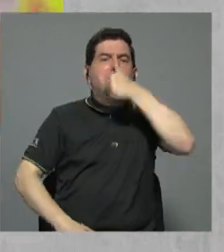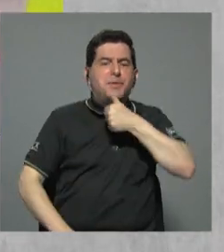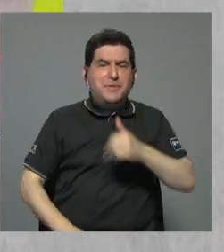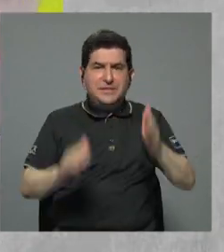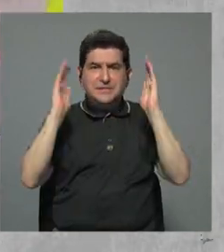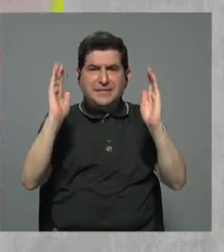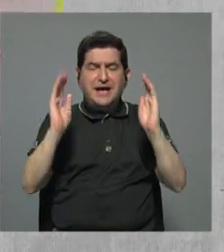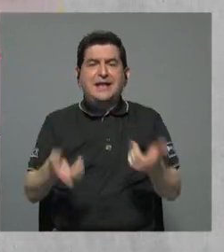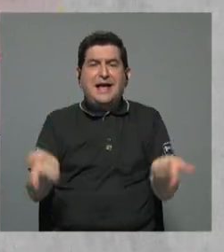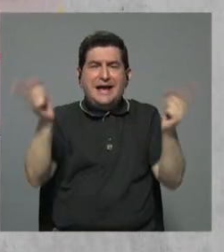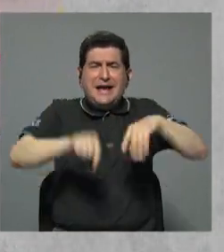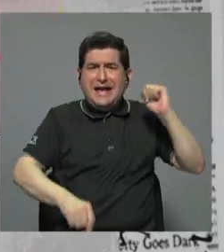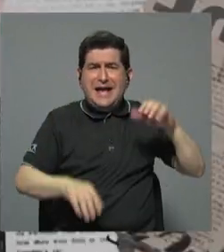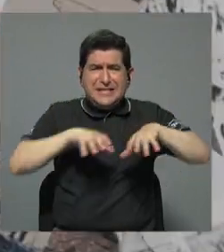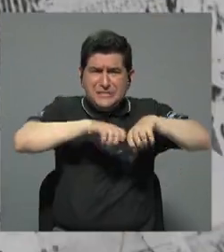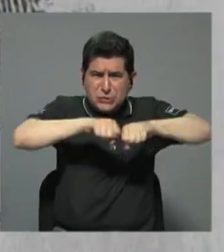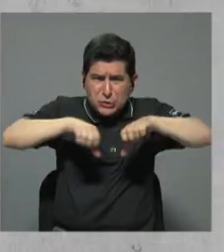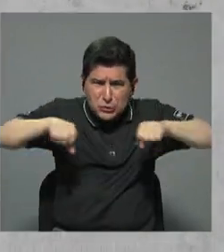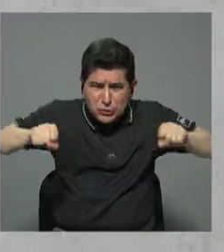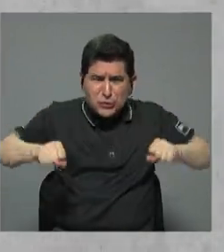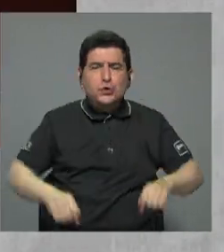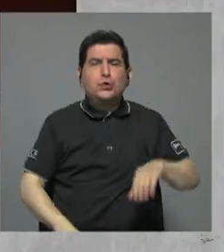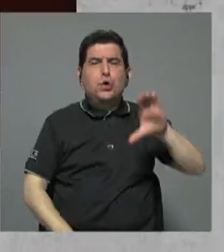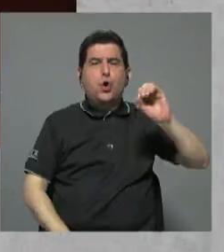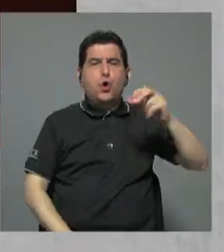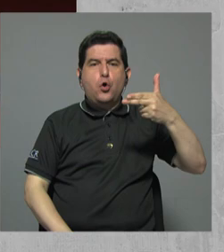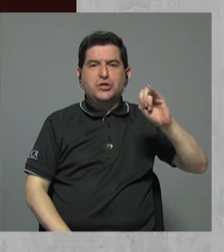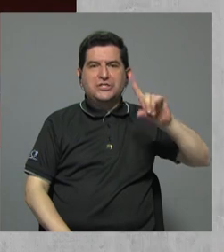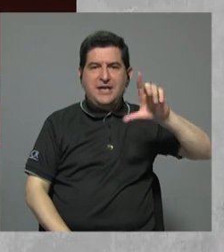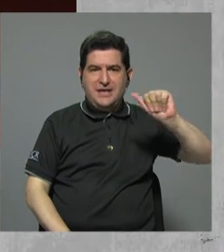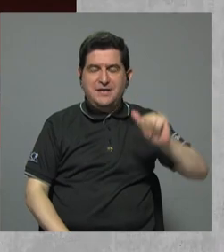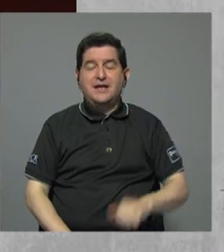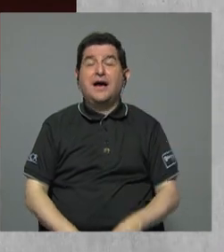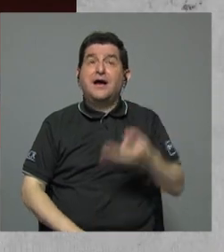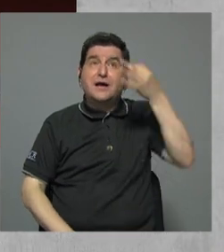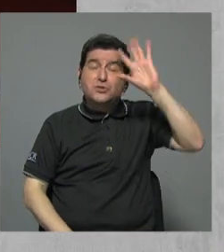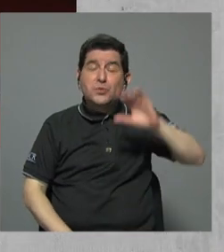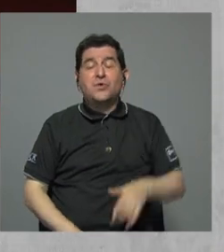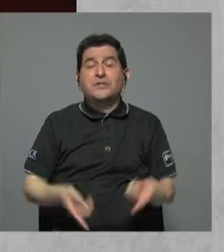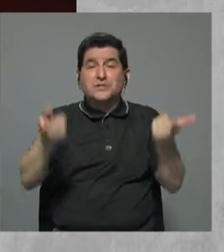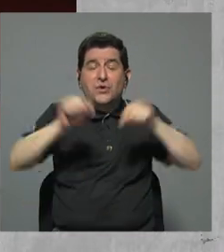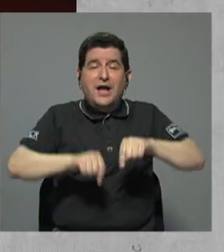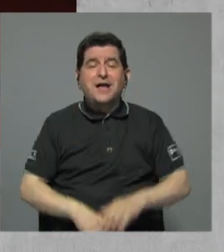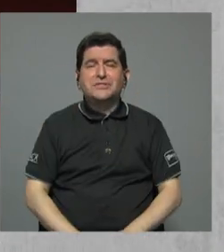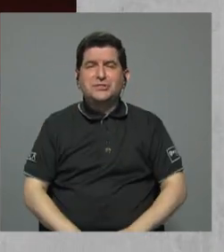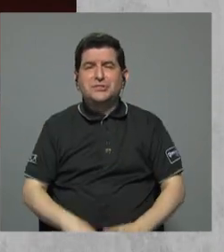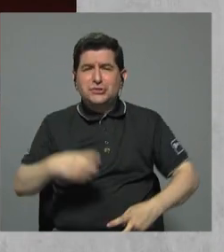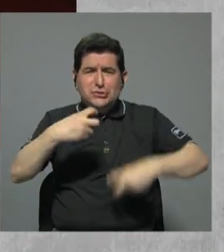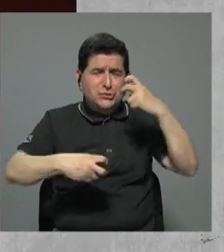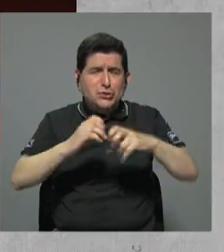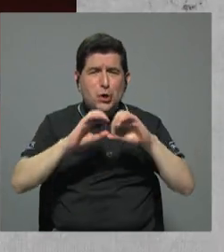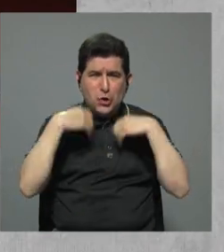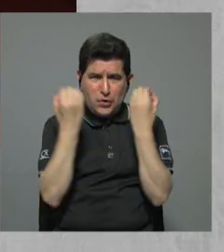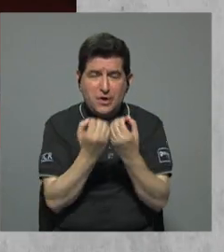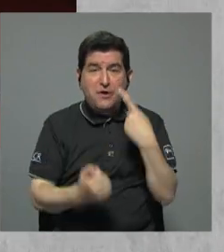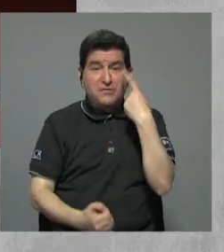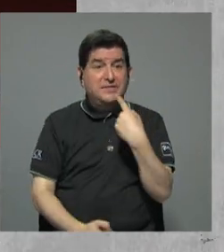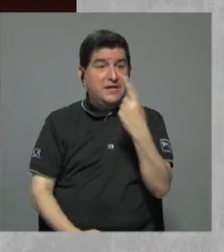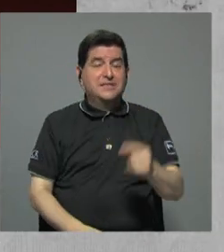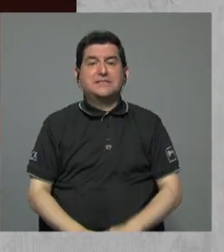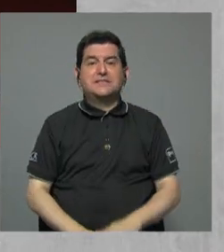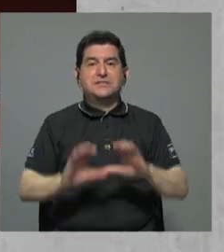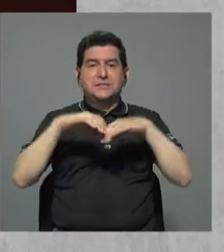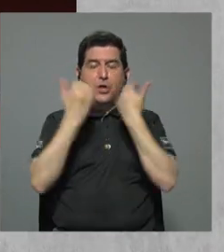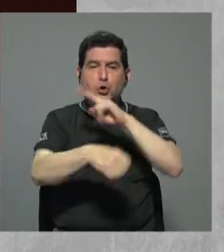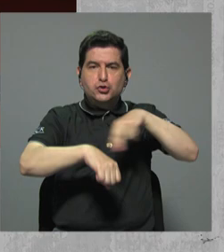gigantesco caso de corrupción cochinilla estamos ante un presunto caso del crimen organizado que según la fiscalía generó el consejo